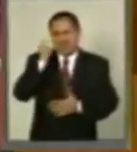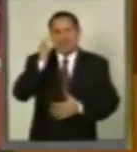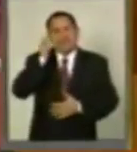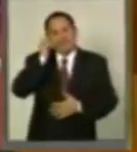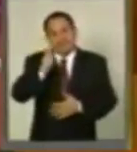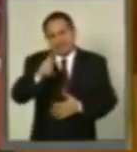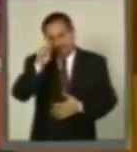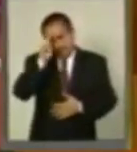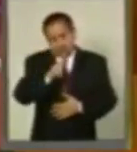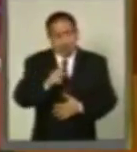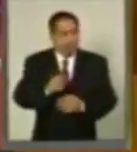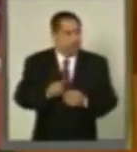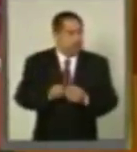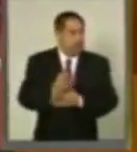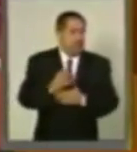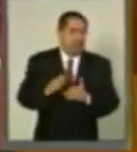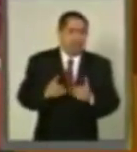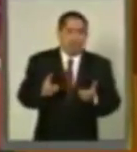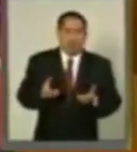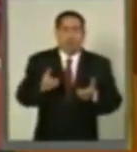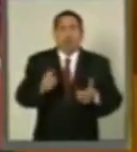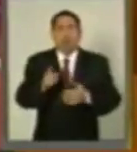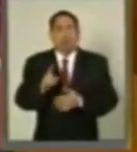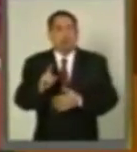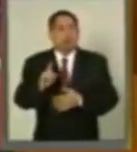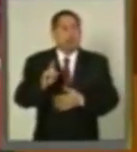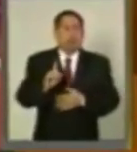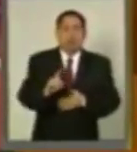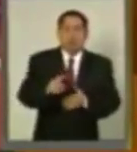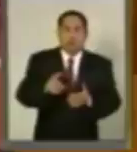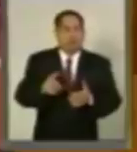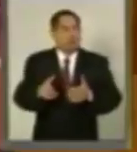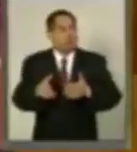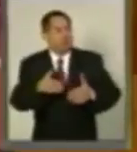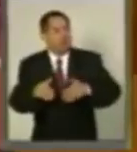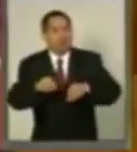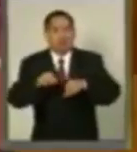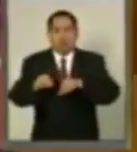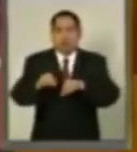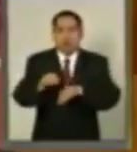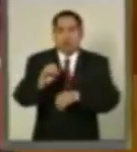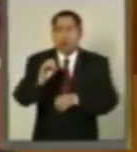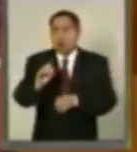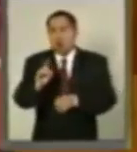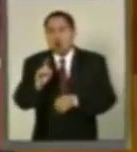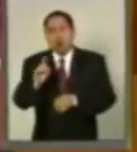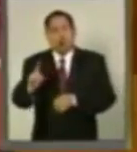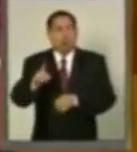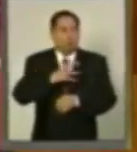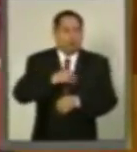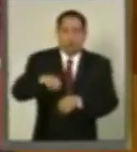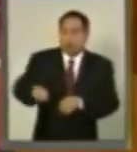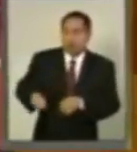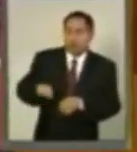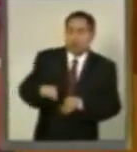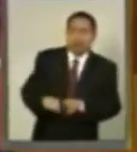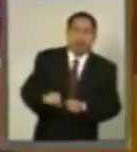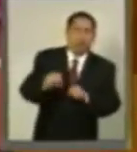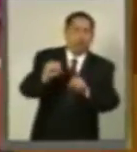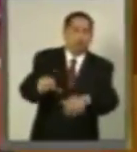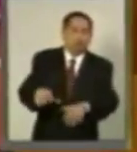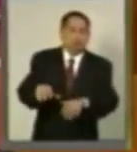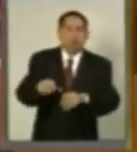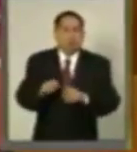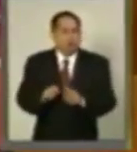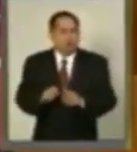solo al salir a la calle, al salir al trabajo, a dejar a los niños a la escuela,